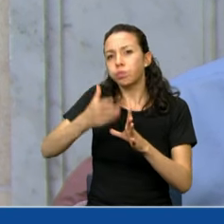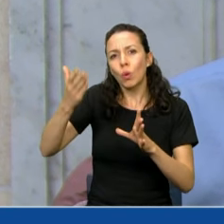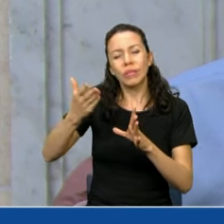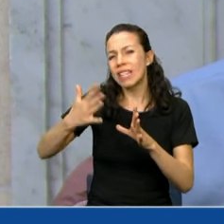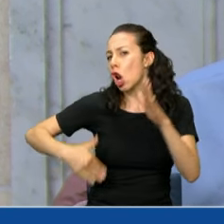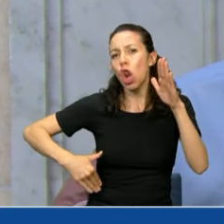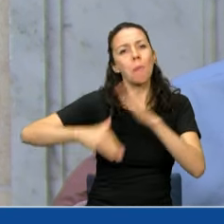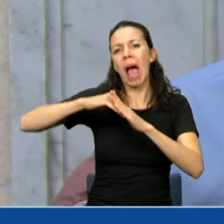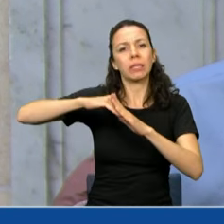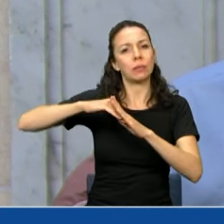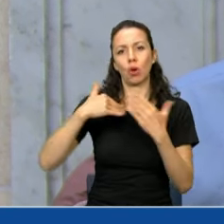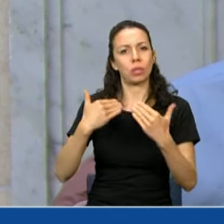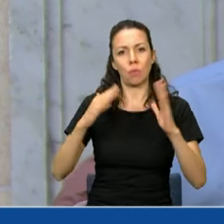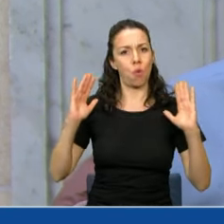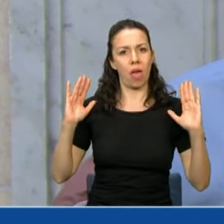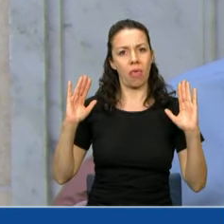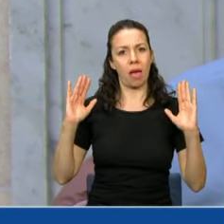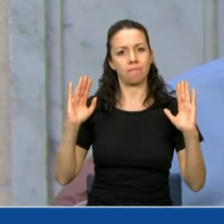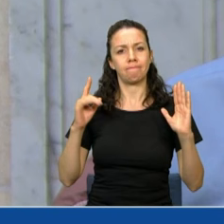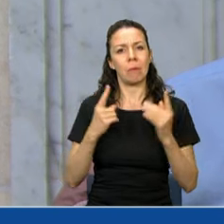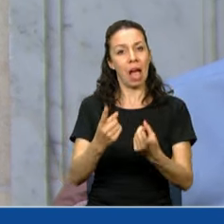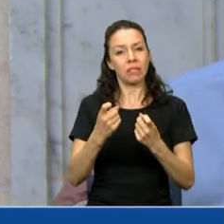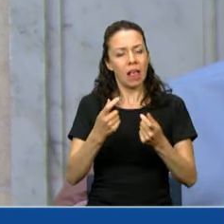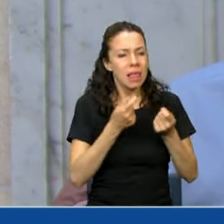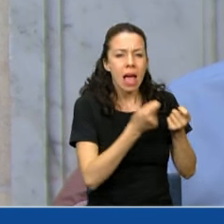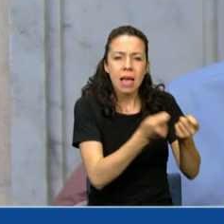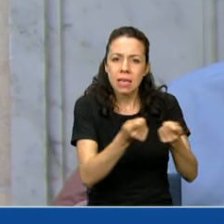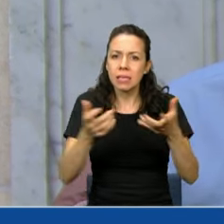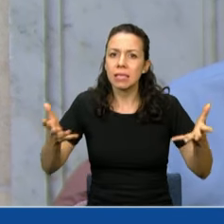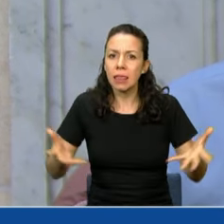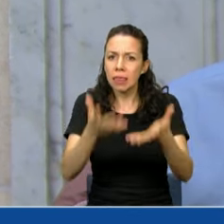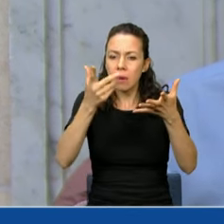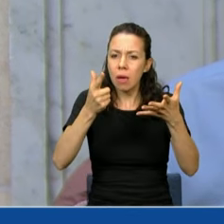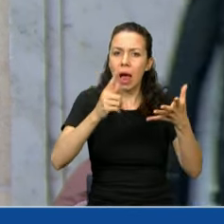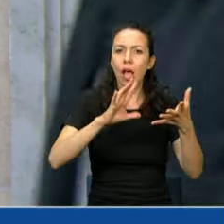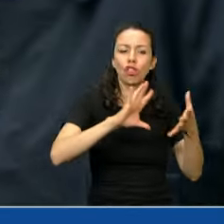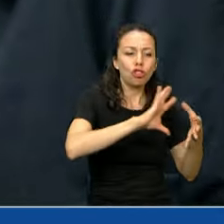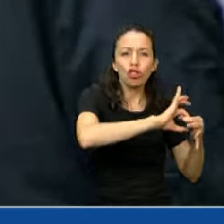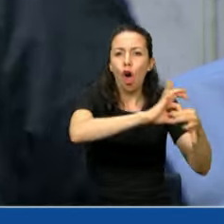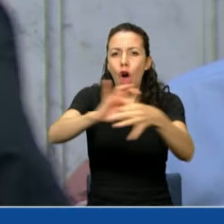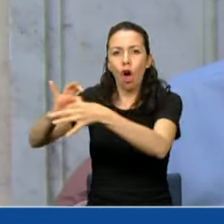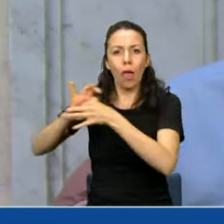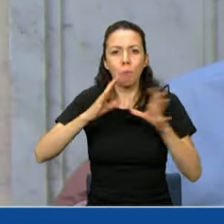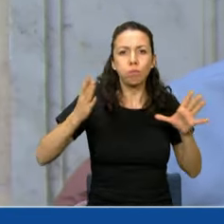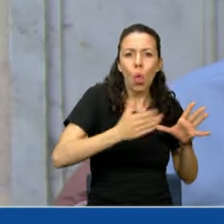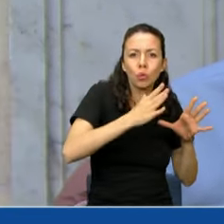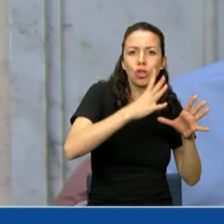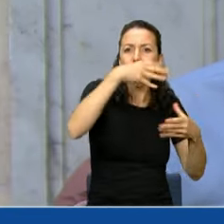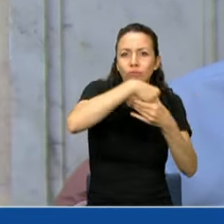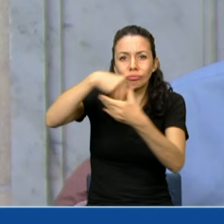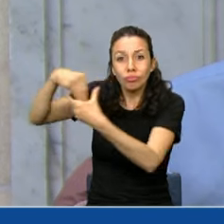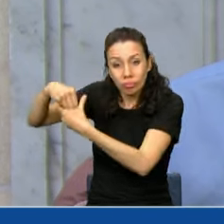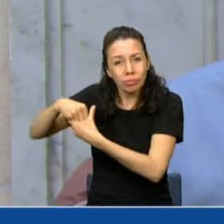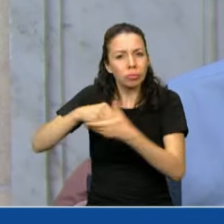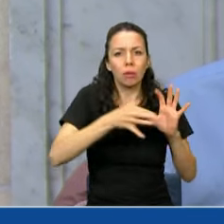y para eso incentivar A toda la cadena de desarrollo de valor que se va a producir para